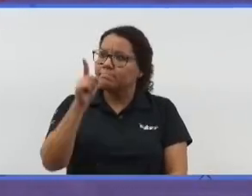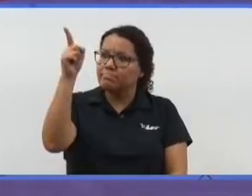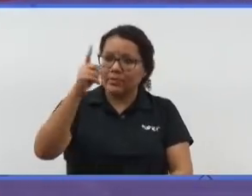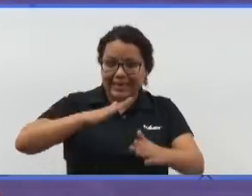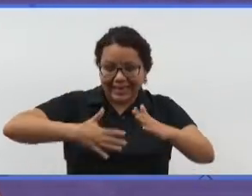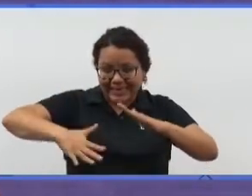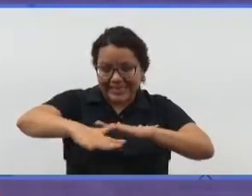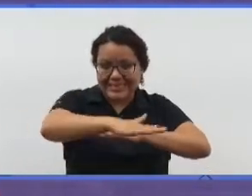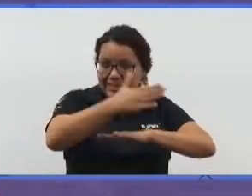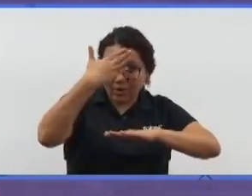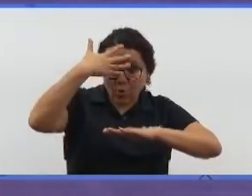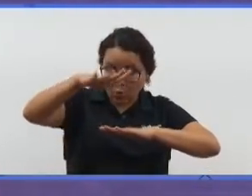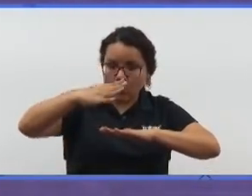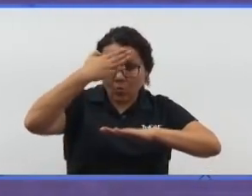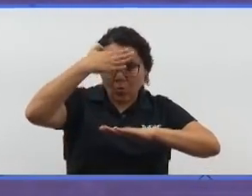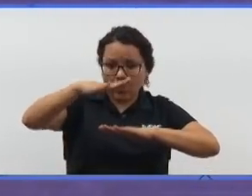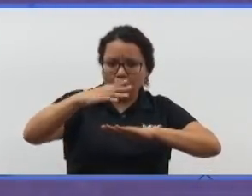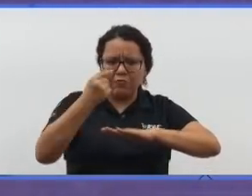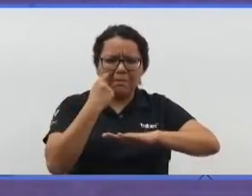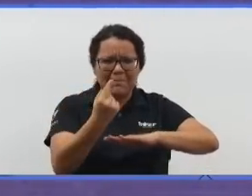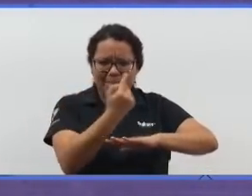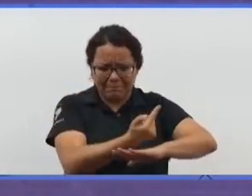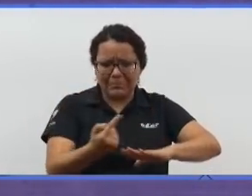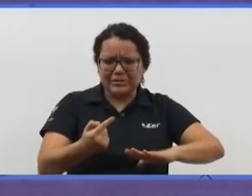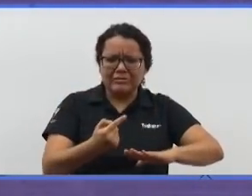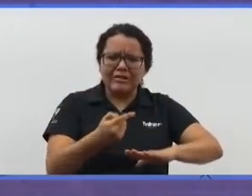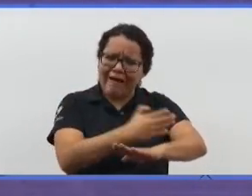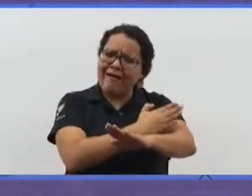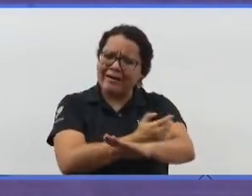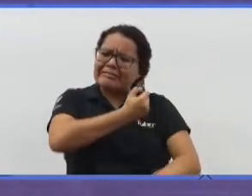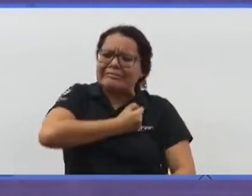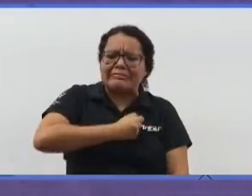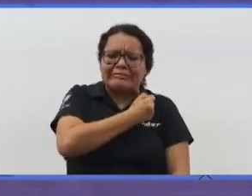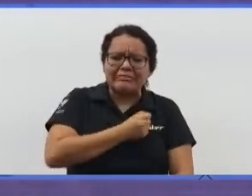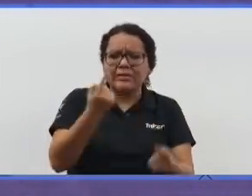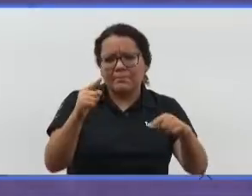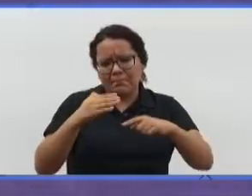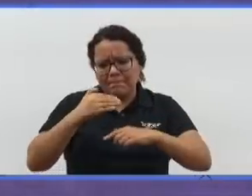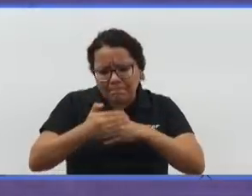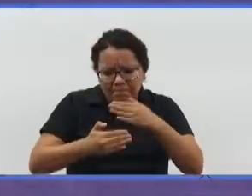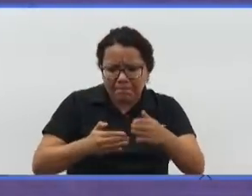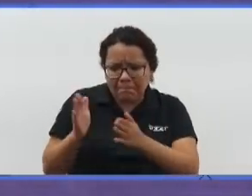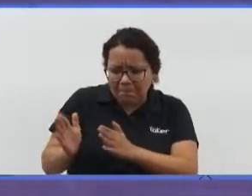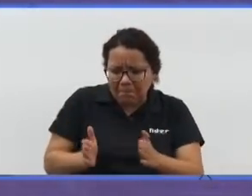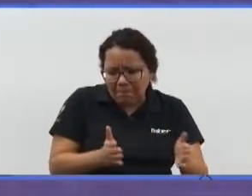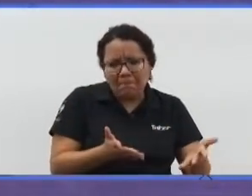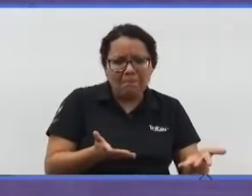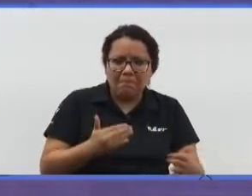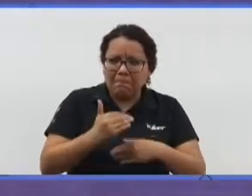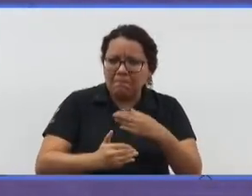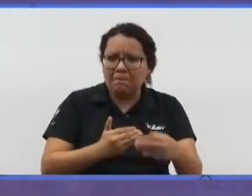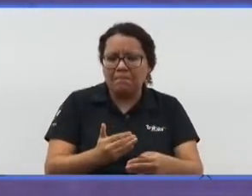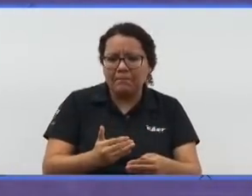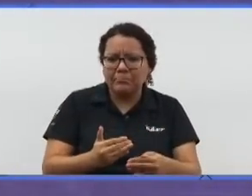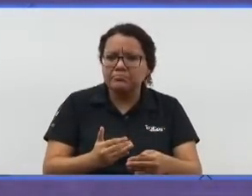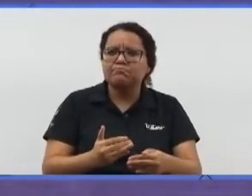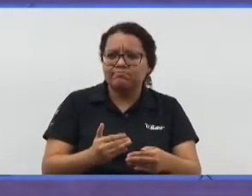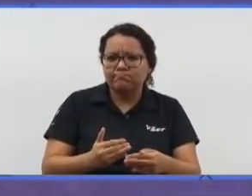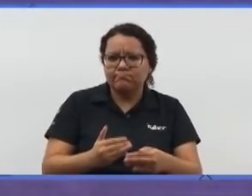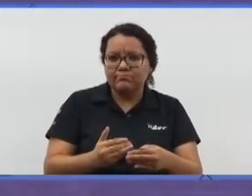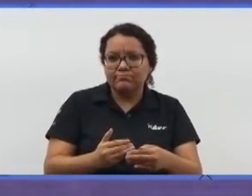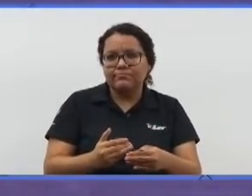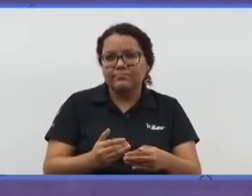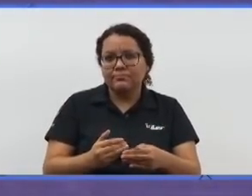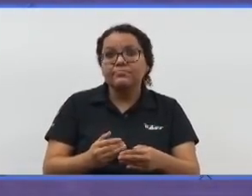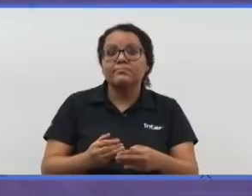ver todo el sufrimiento que en algún momento atravesaron pero poco a poco han ido ganando terreno porque hasta el día de hoy como hemos predicado por años